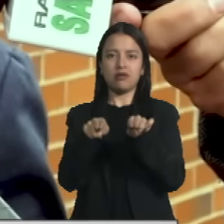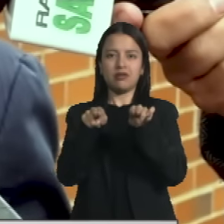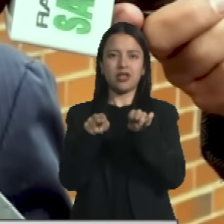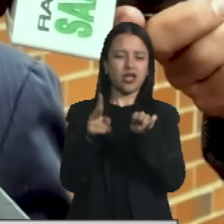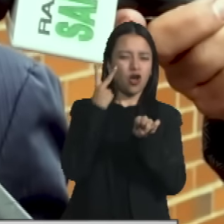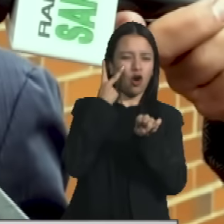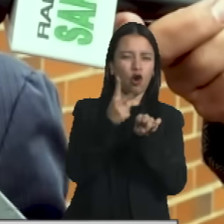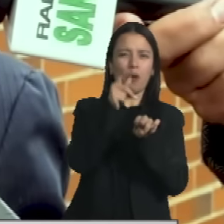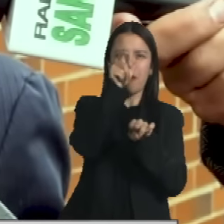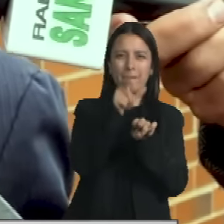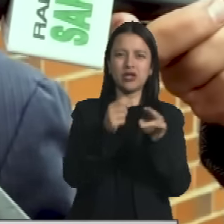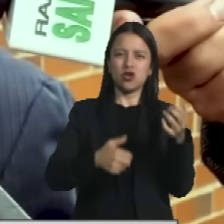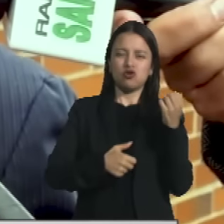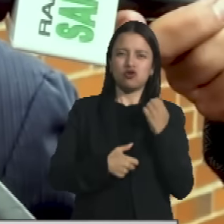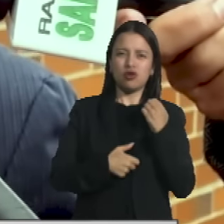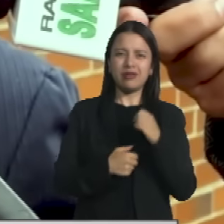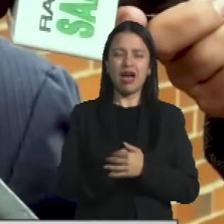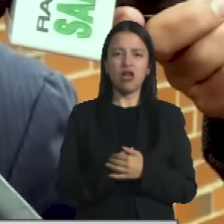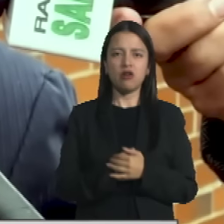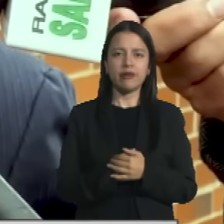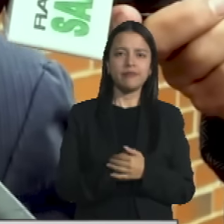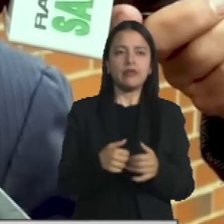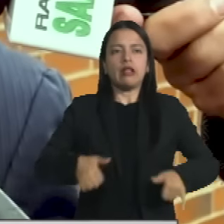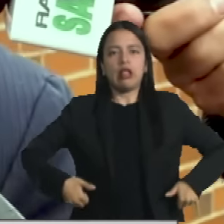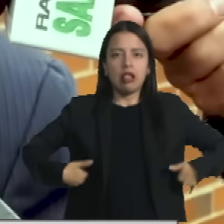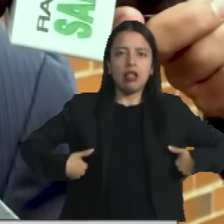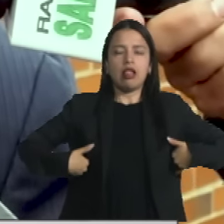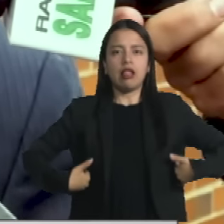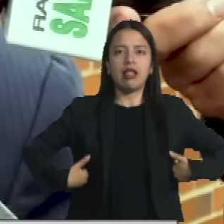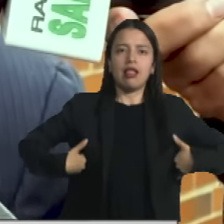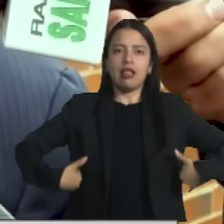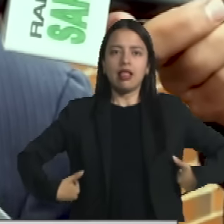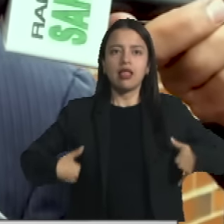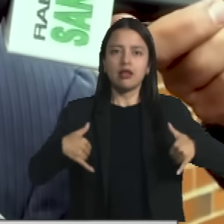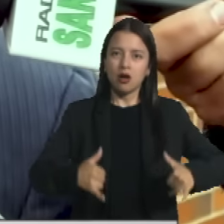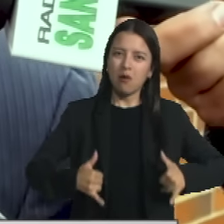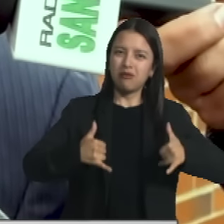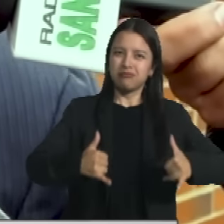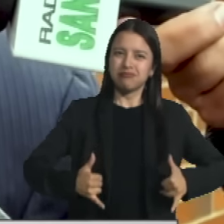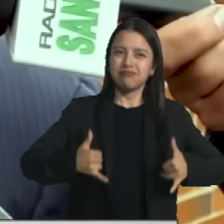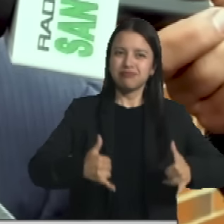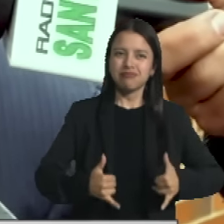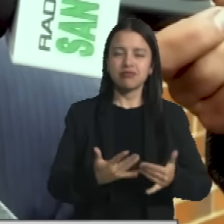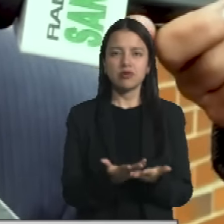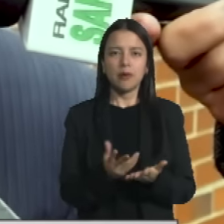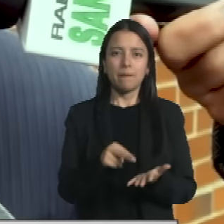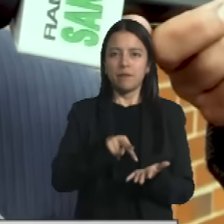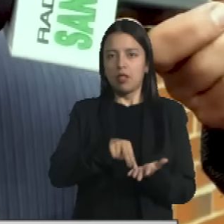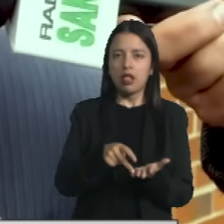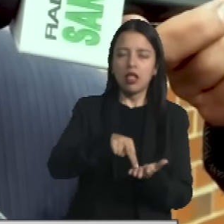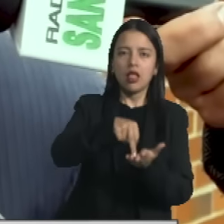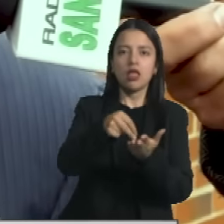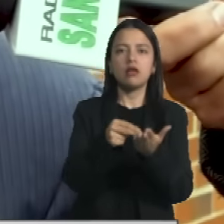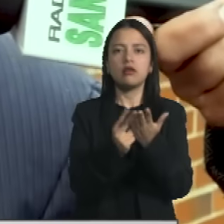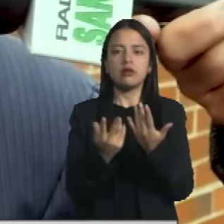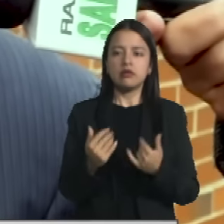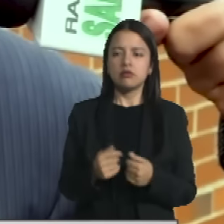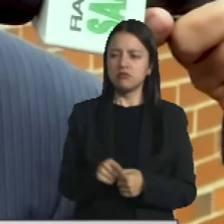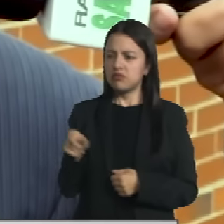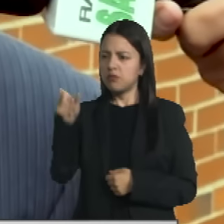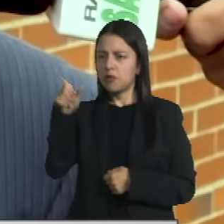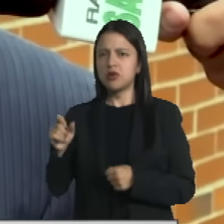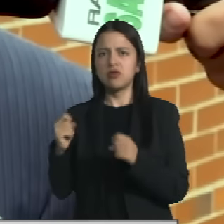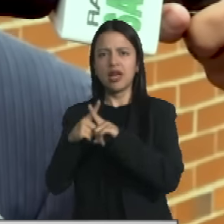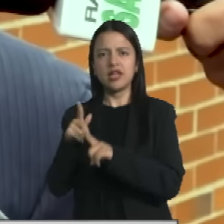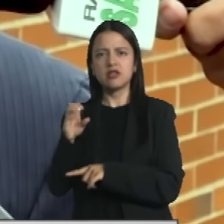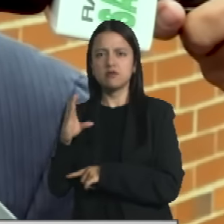¿Cómo pensará ese soldado que va a vivir la vida sabiendo que al lado de él, en la fisioterapia al lado o tomándole medida de prótesis,